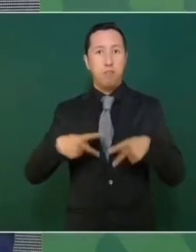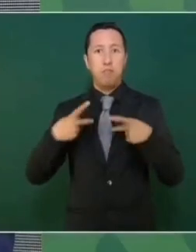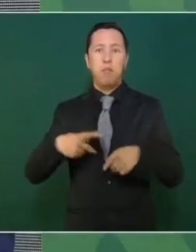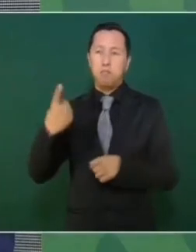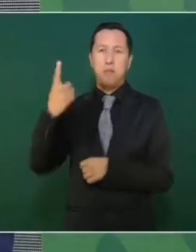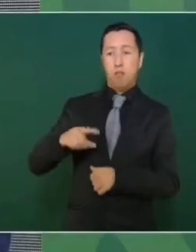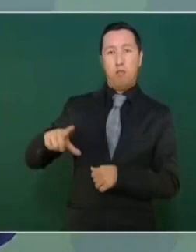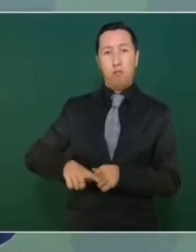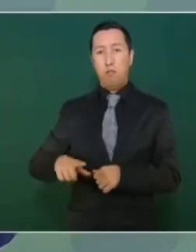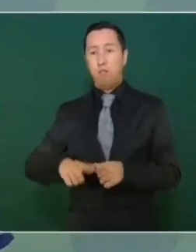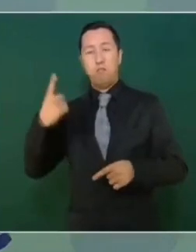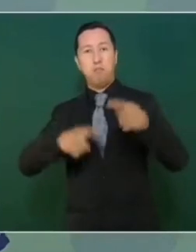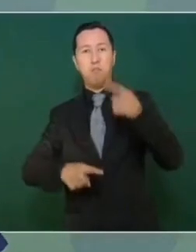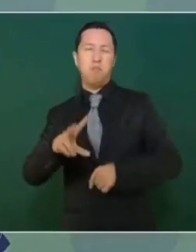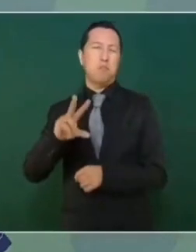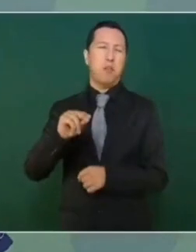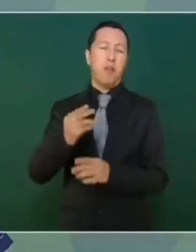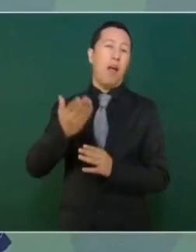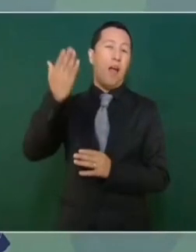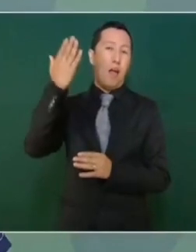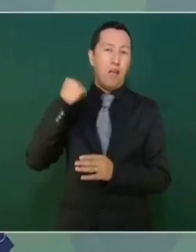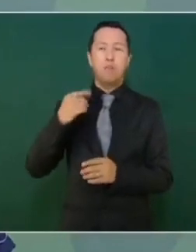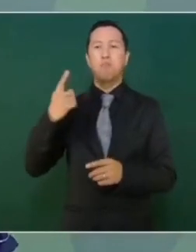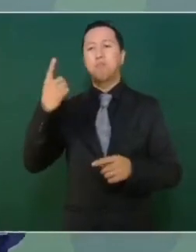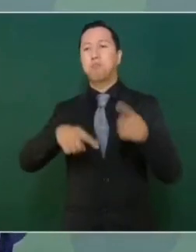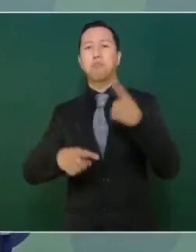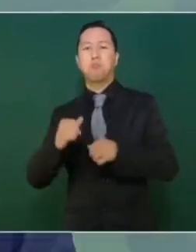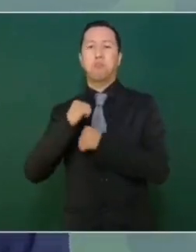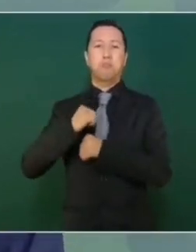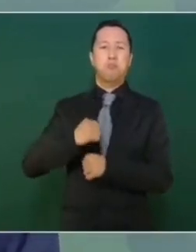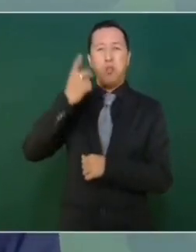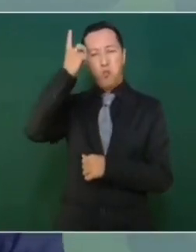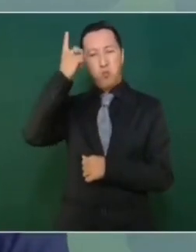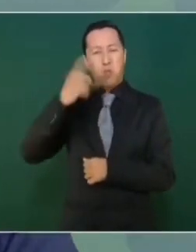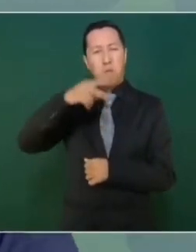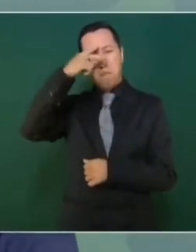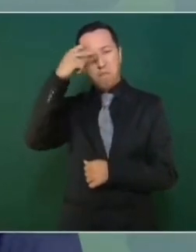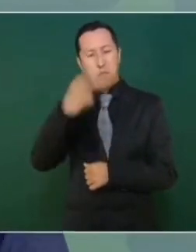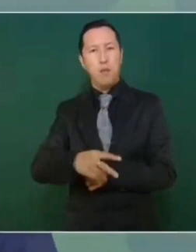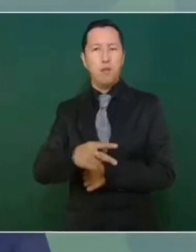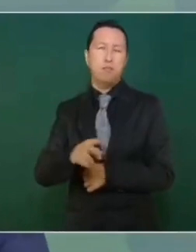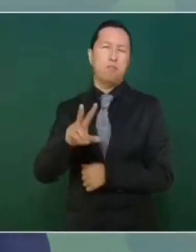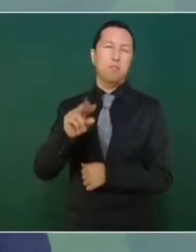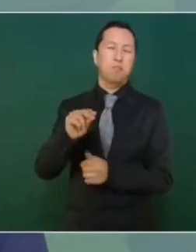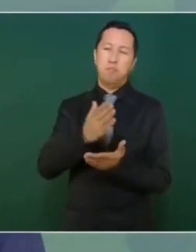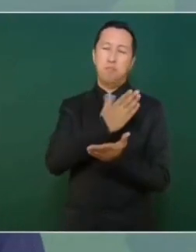no la oligarquía, no los que se sentían los dueños de México, y por eso ellos están muy